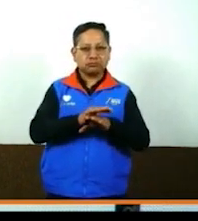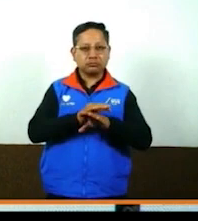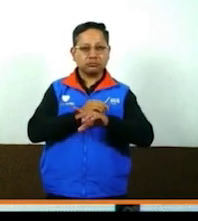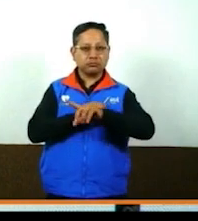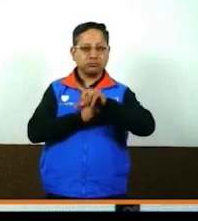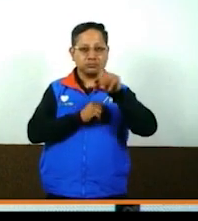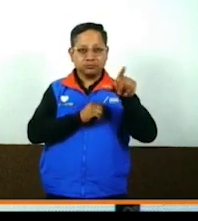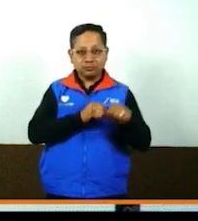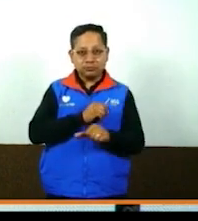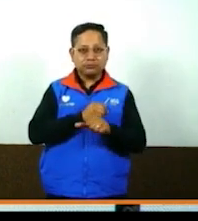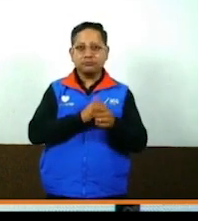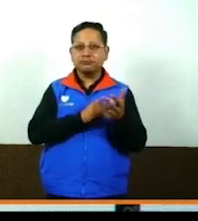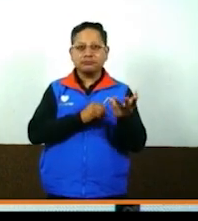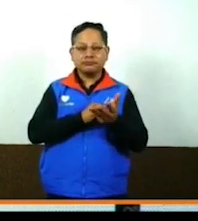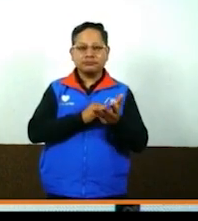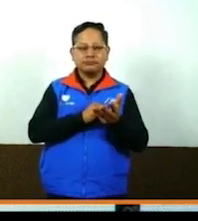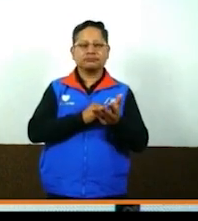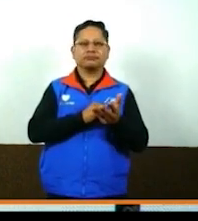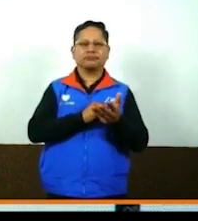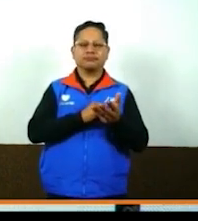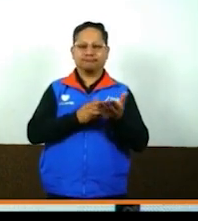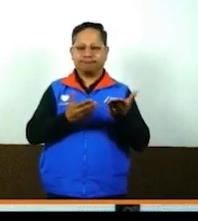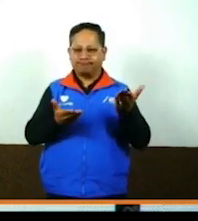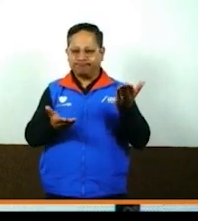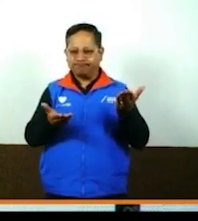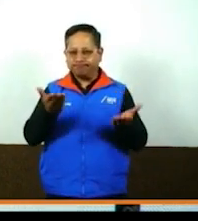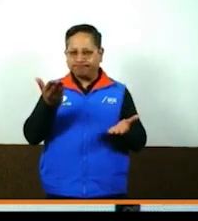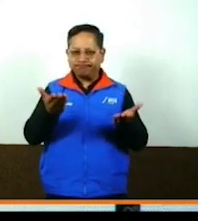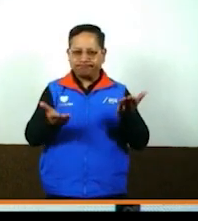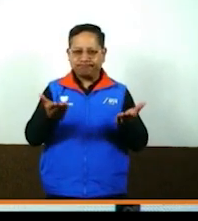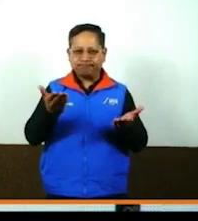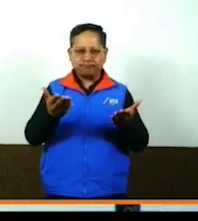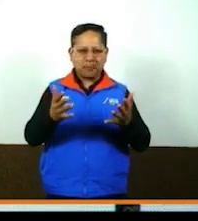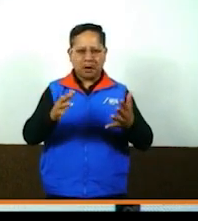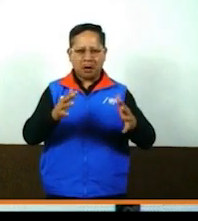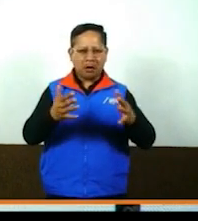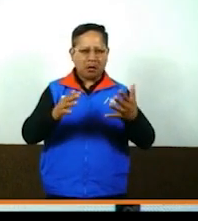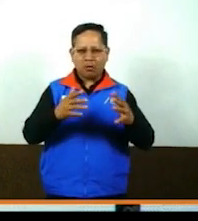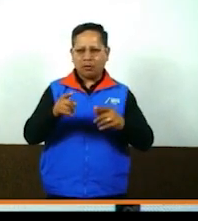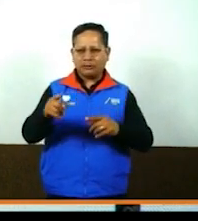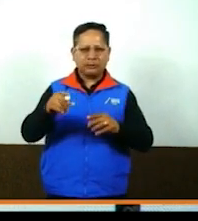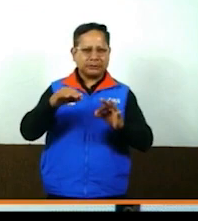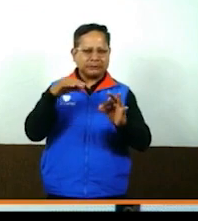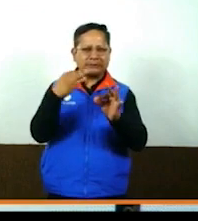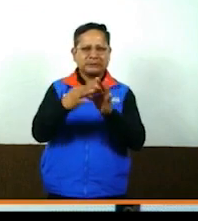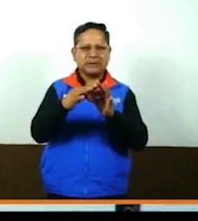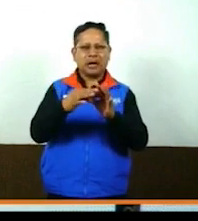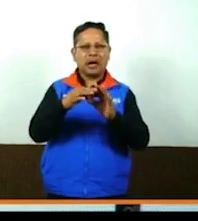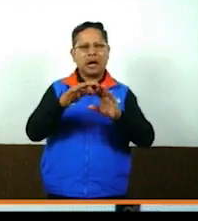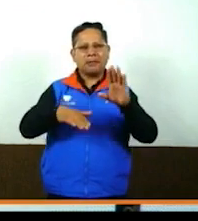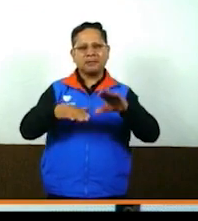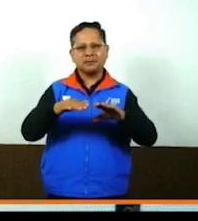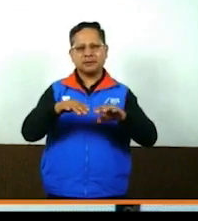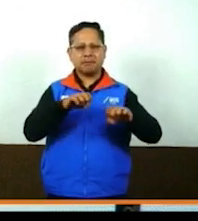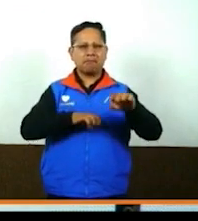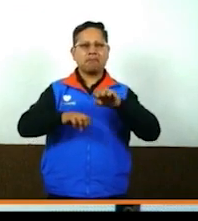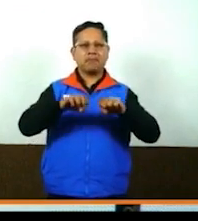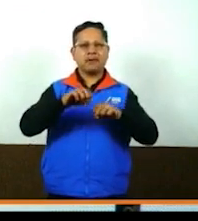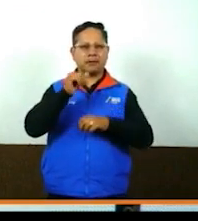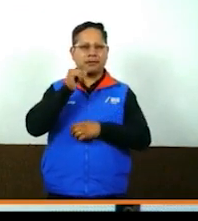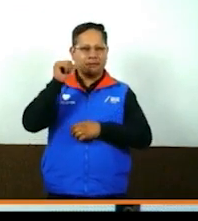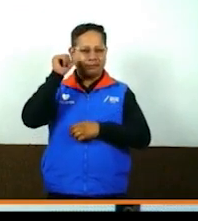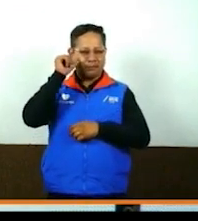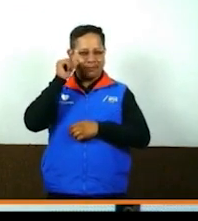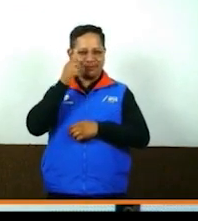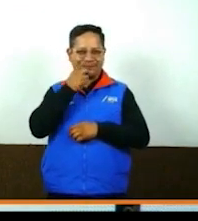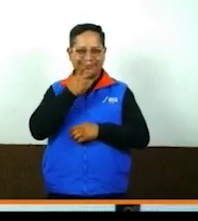luego tratar de hacer un equilibrio más o menos complejo porque tenemos empresas. Ayer mencionaban